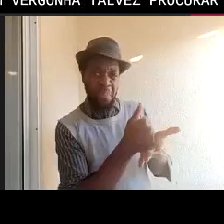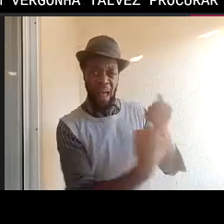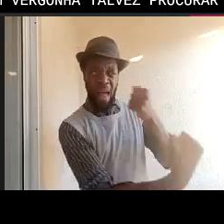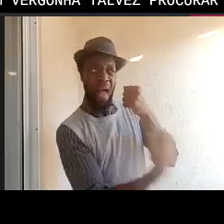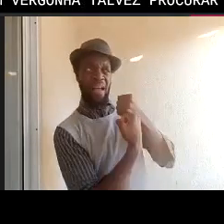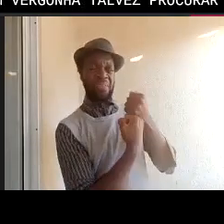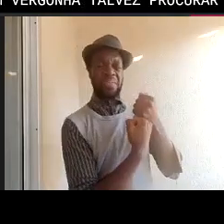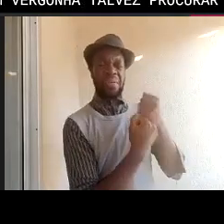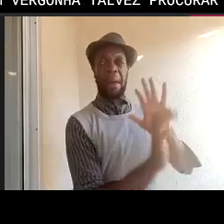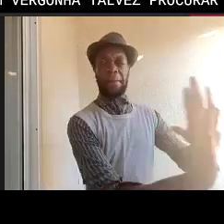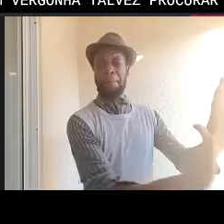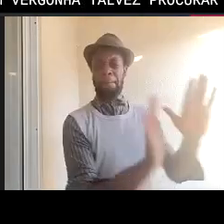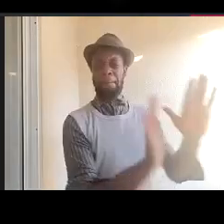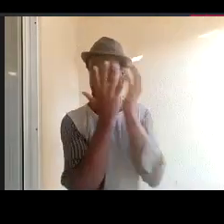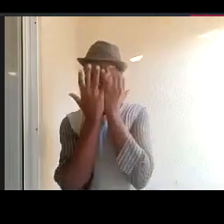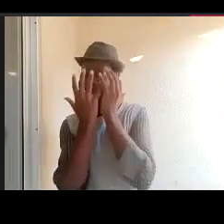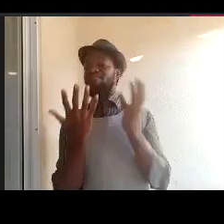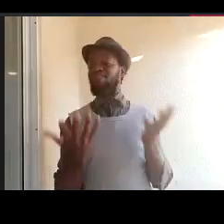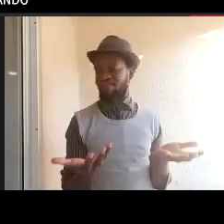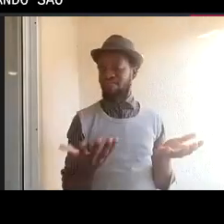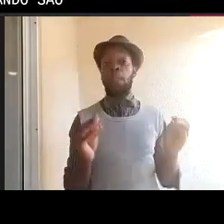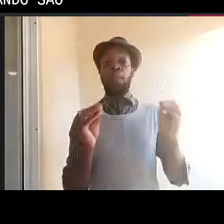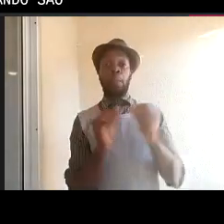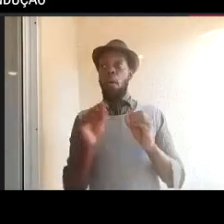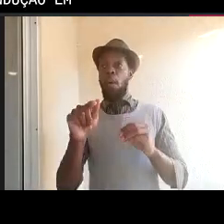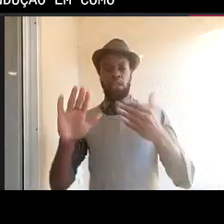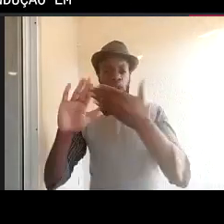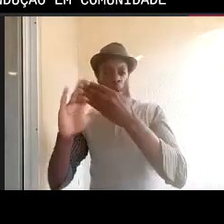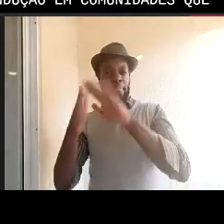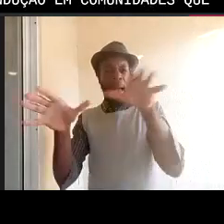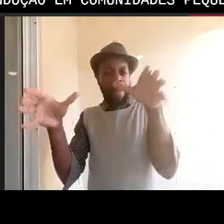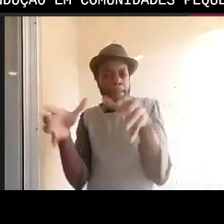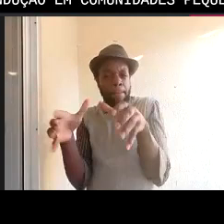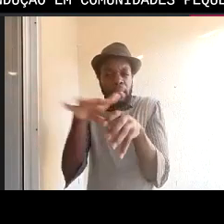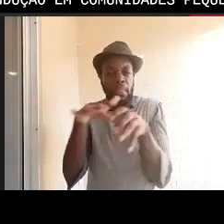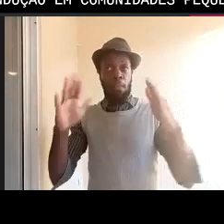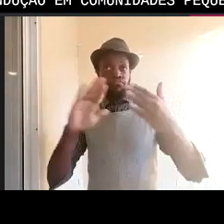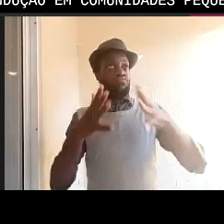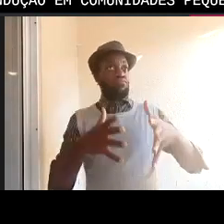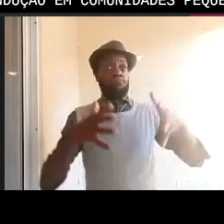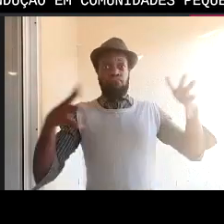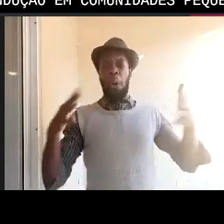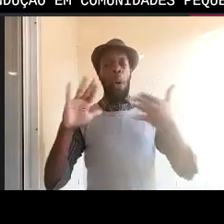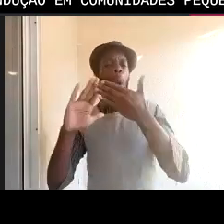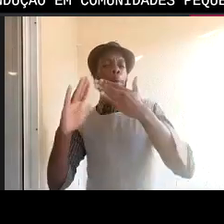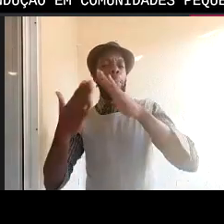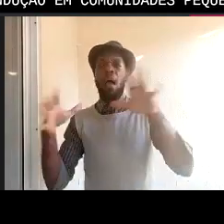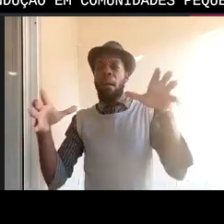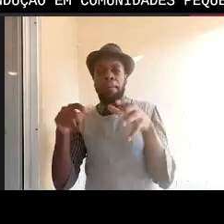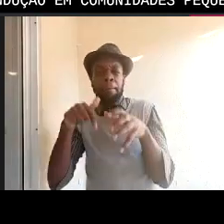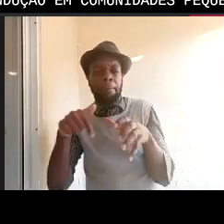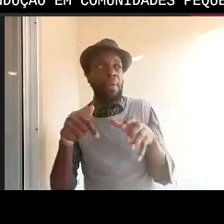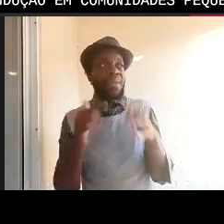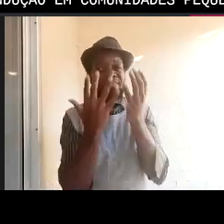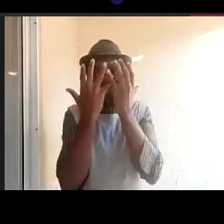salud, y más cuando son en comunidades pequeñas. Entonces, se empiezan